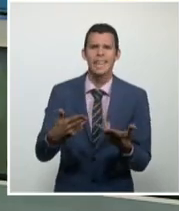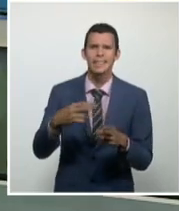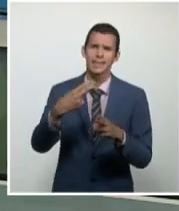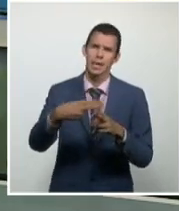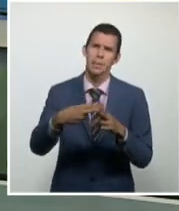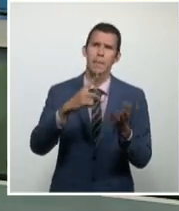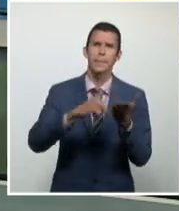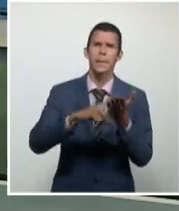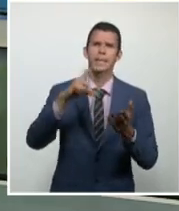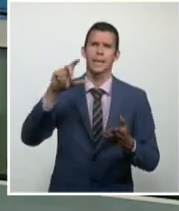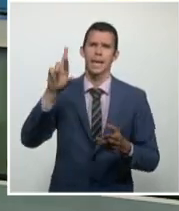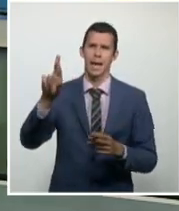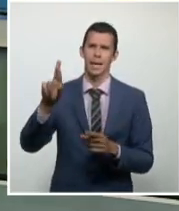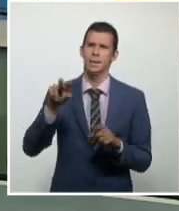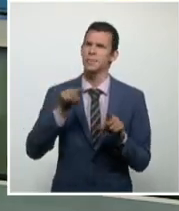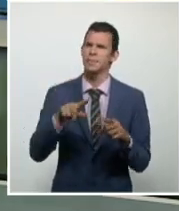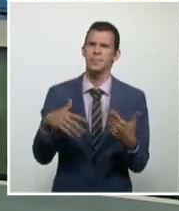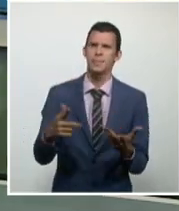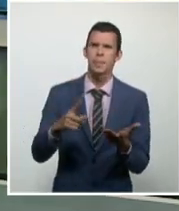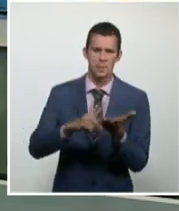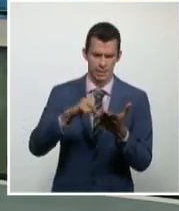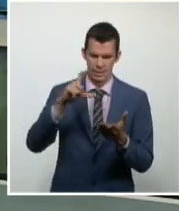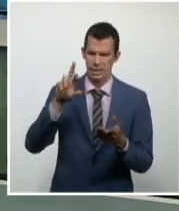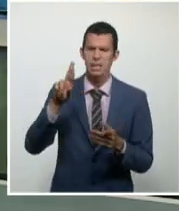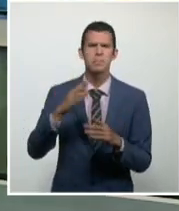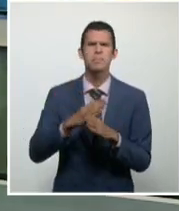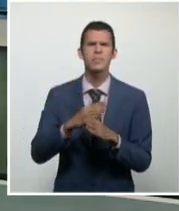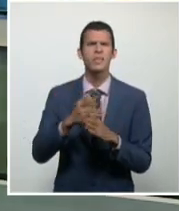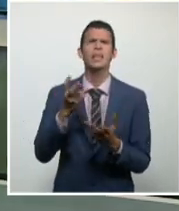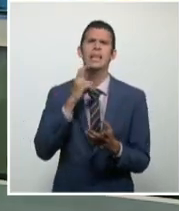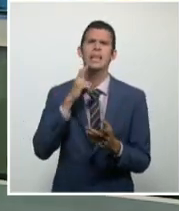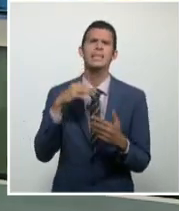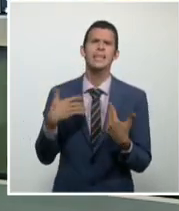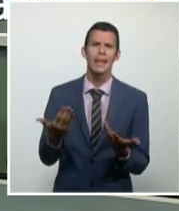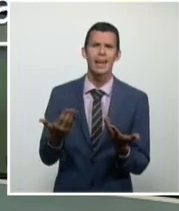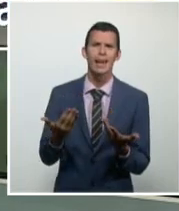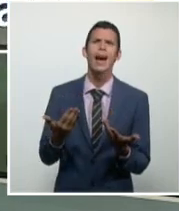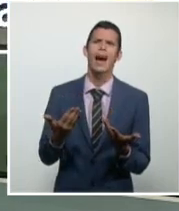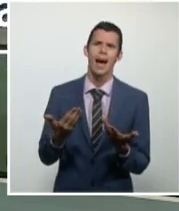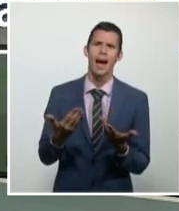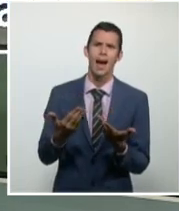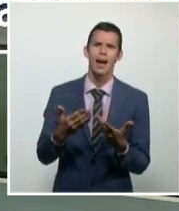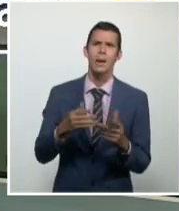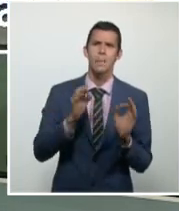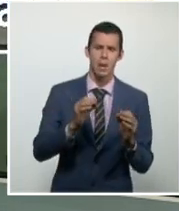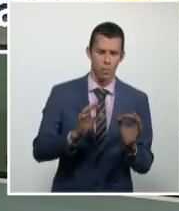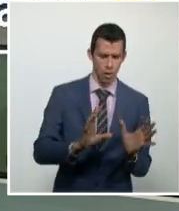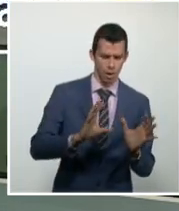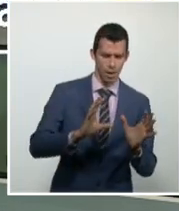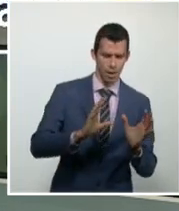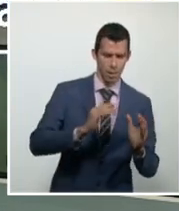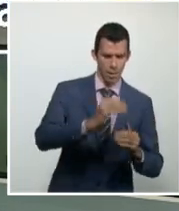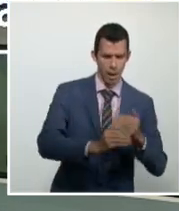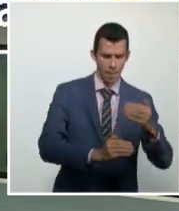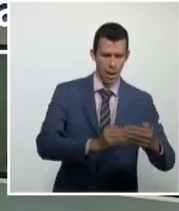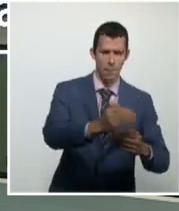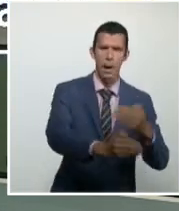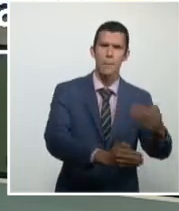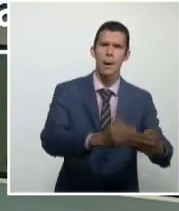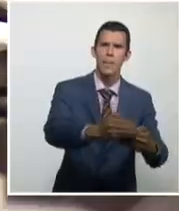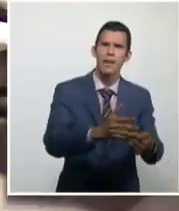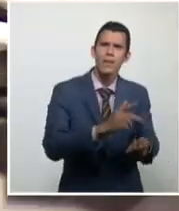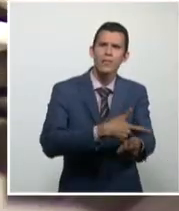real estas siglas en inglés corresponden a un proceso es llamado reacción en cadena de la polimerasa de qué